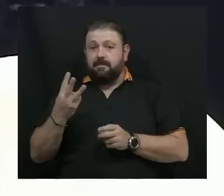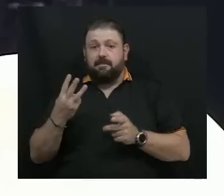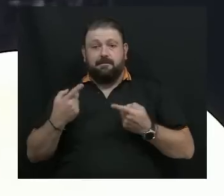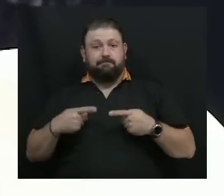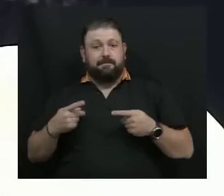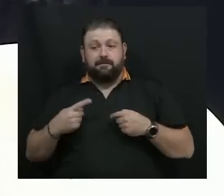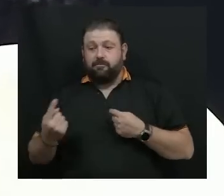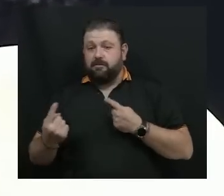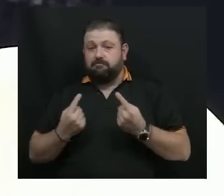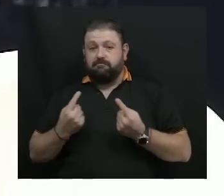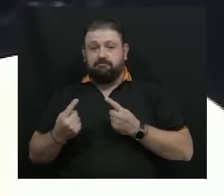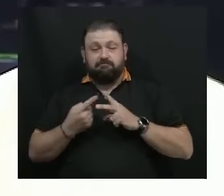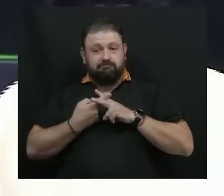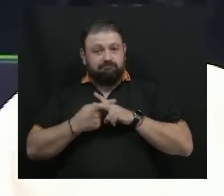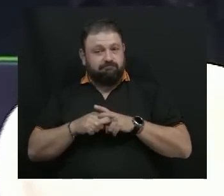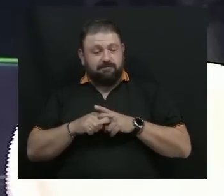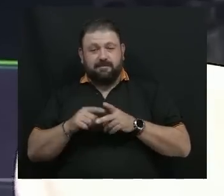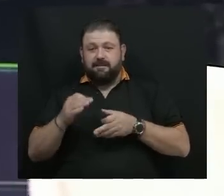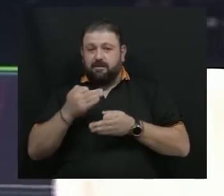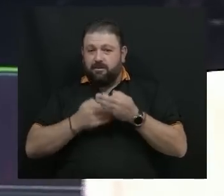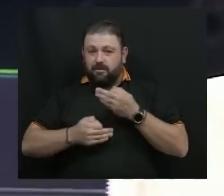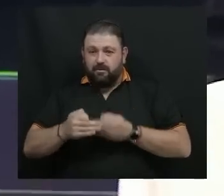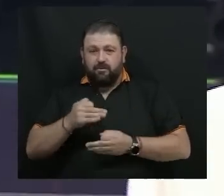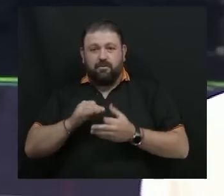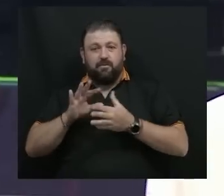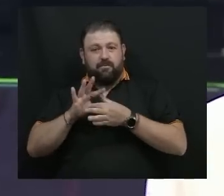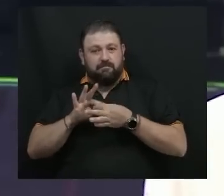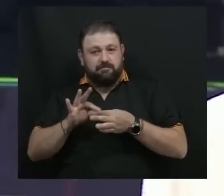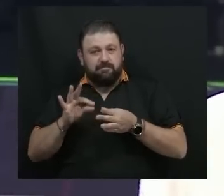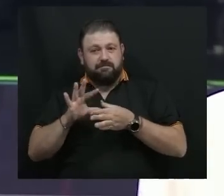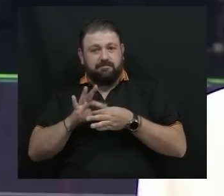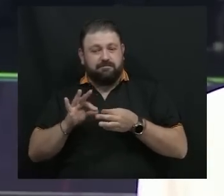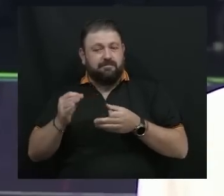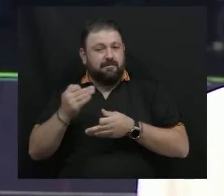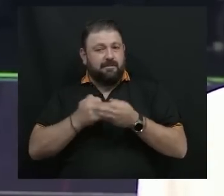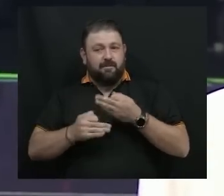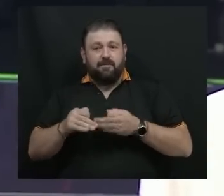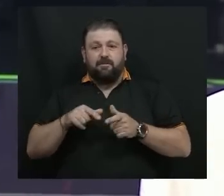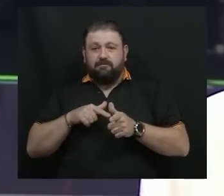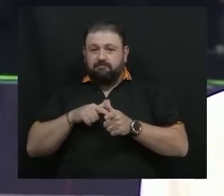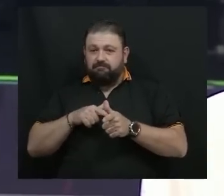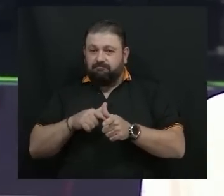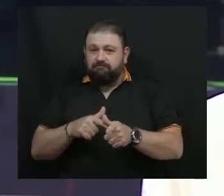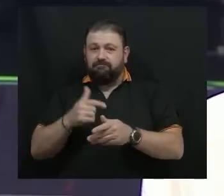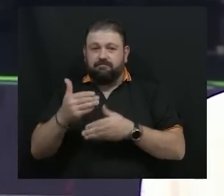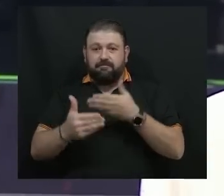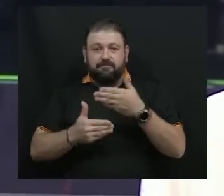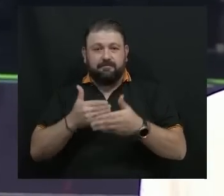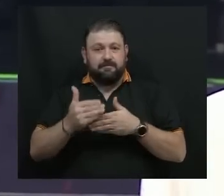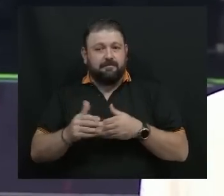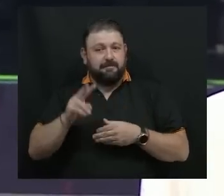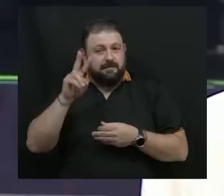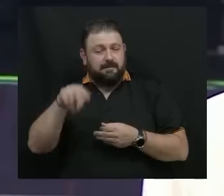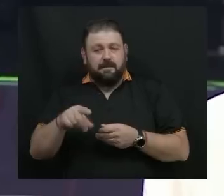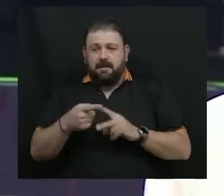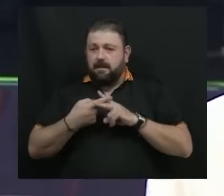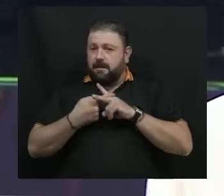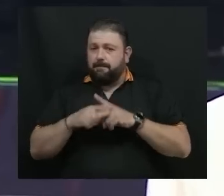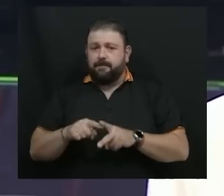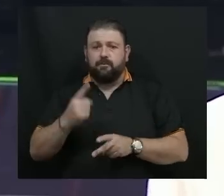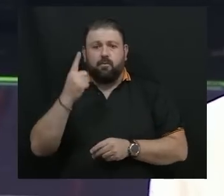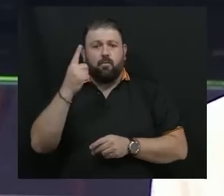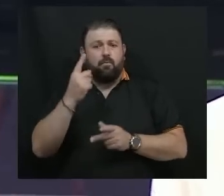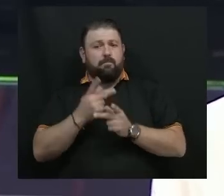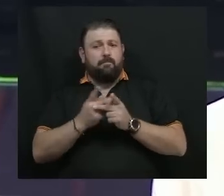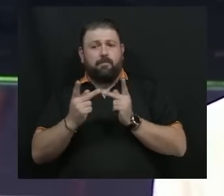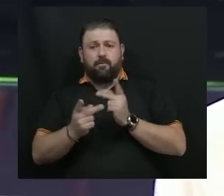más de 3,000 personas dando soporte y apoyo a que esta compañía siga creciendo. Empezó con un solo producto, el OmniPlus, y hoy